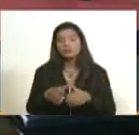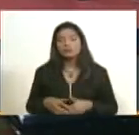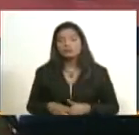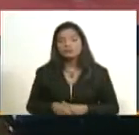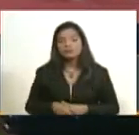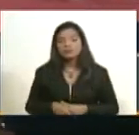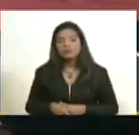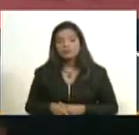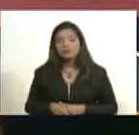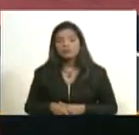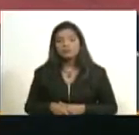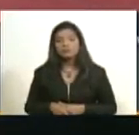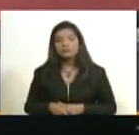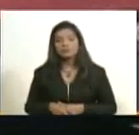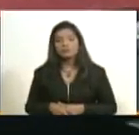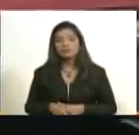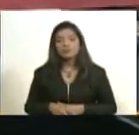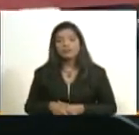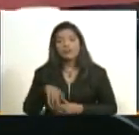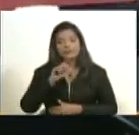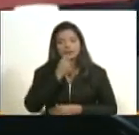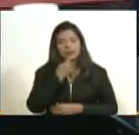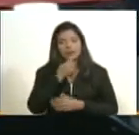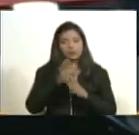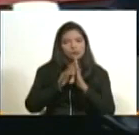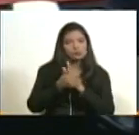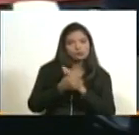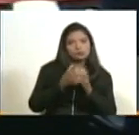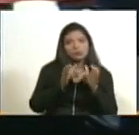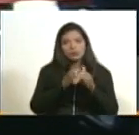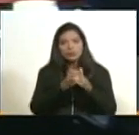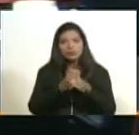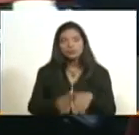en cónclave secreto.